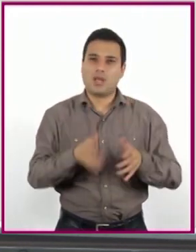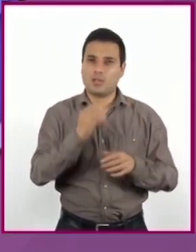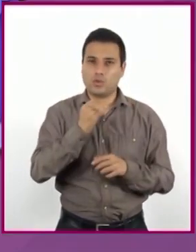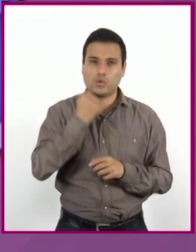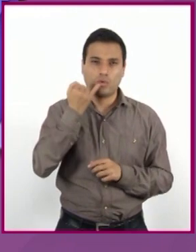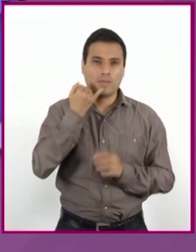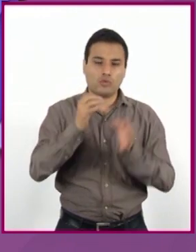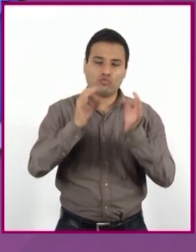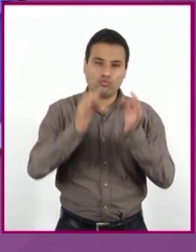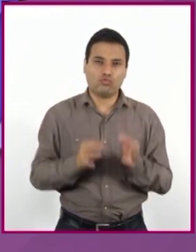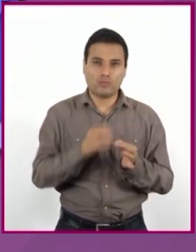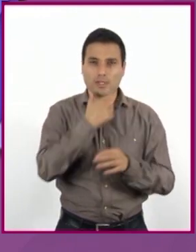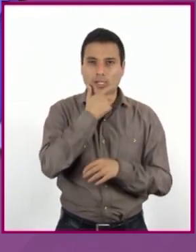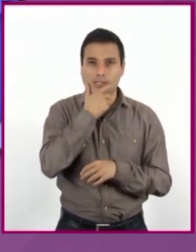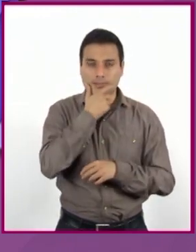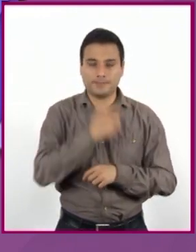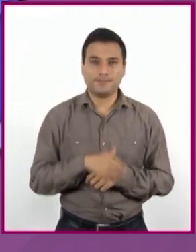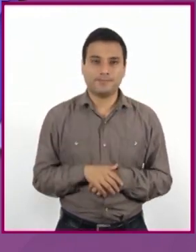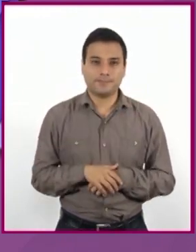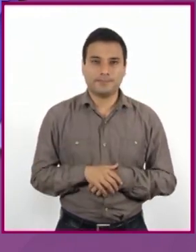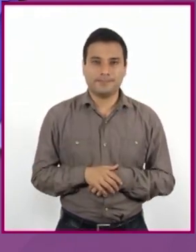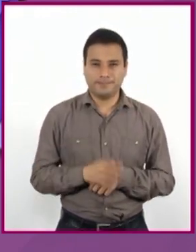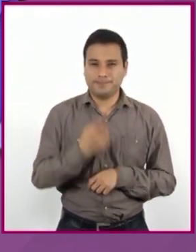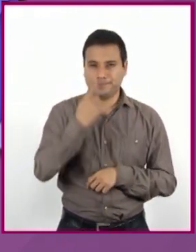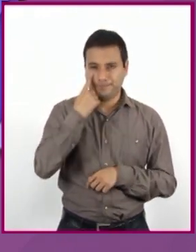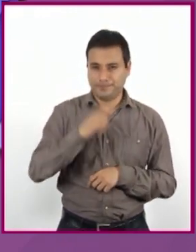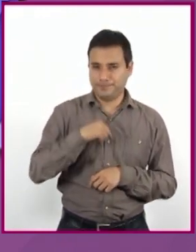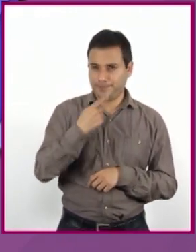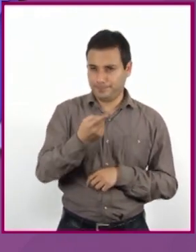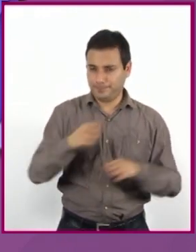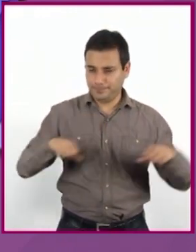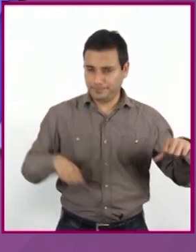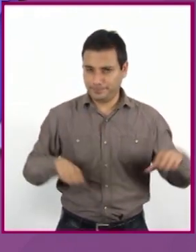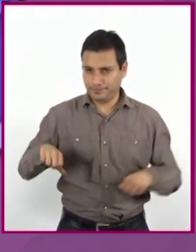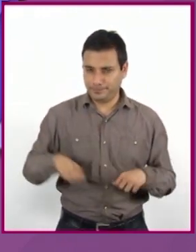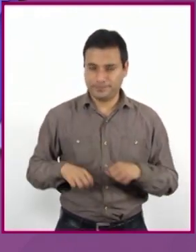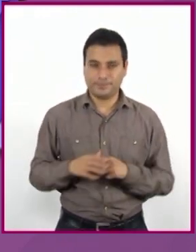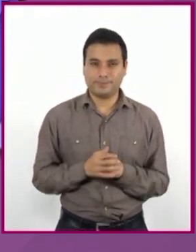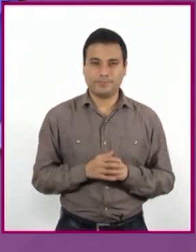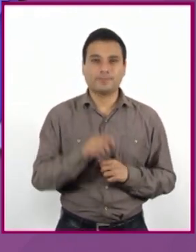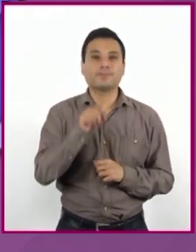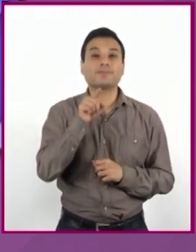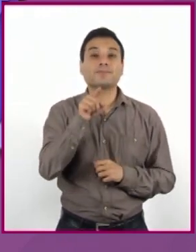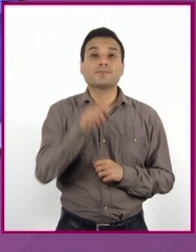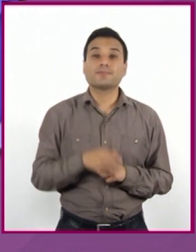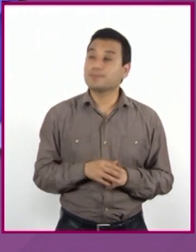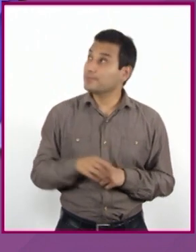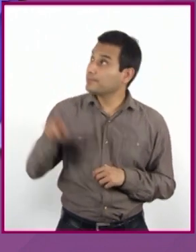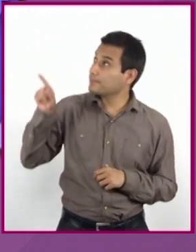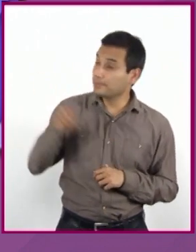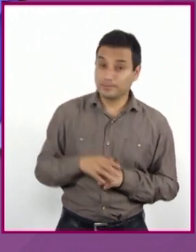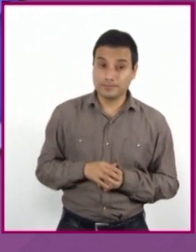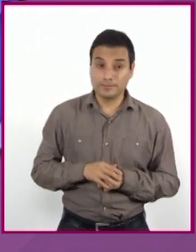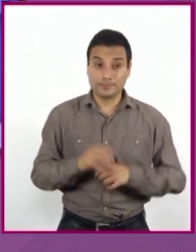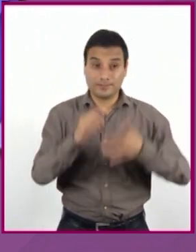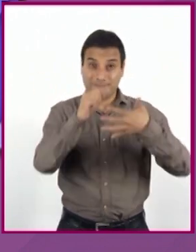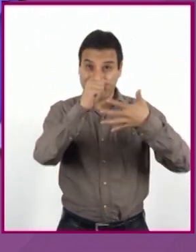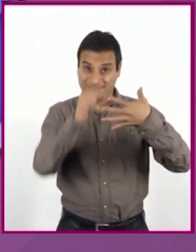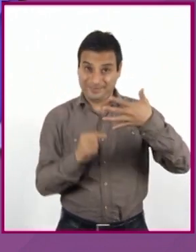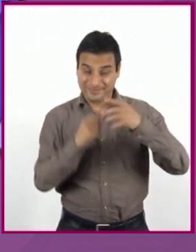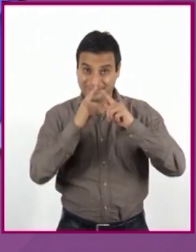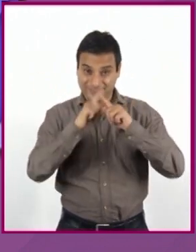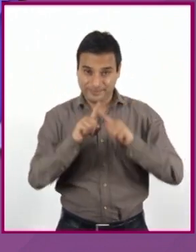oficial. Pasamos entonces al reto químico de esta sesión. Identifiquen en las siguientes fórmulas químicas lo